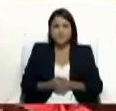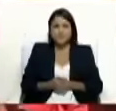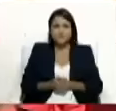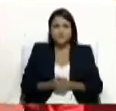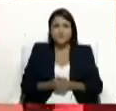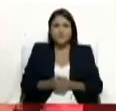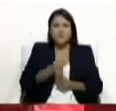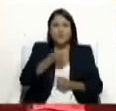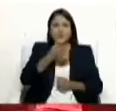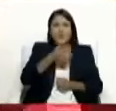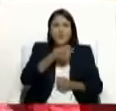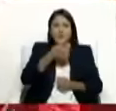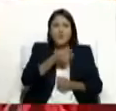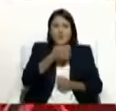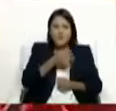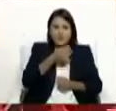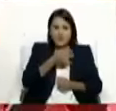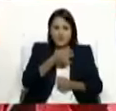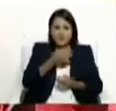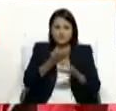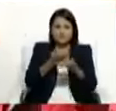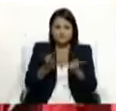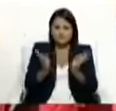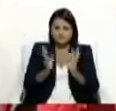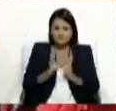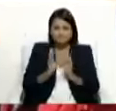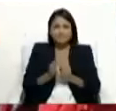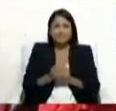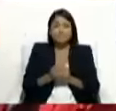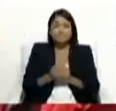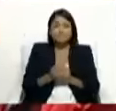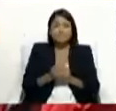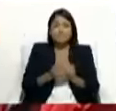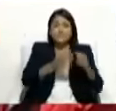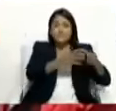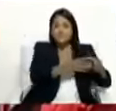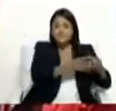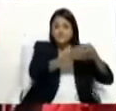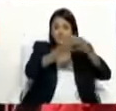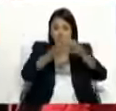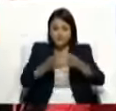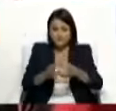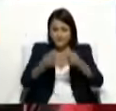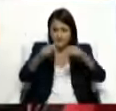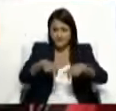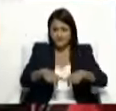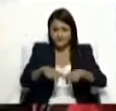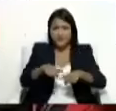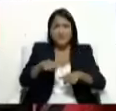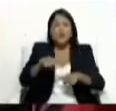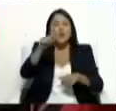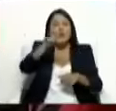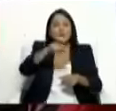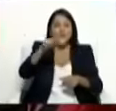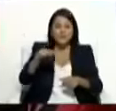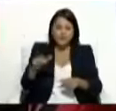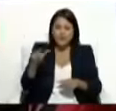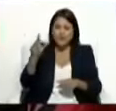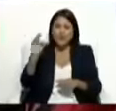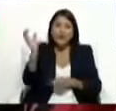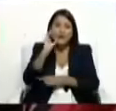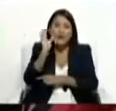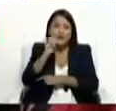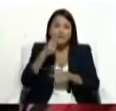Muy buenas tardes a todas y a todos. Nos vinimos con el pueblo de Caracas, las diputadas y diputados